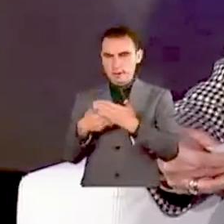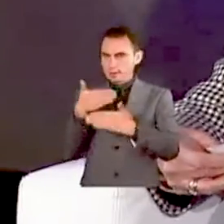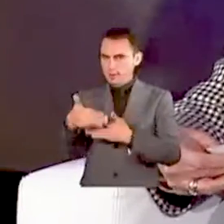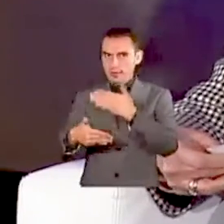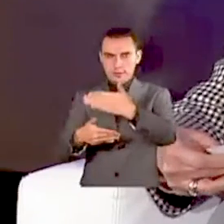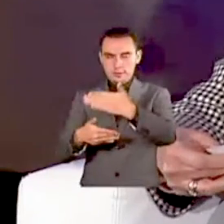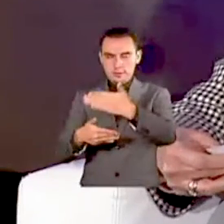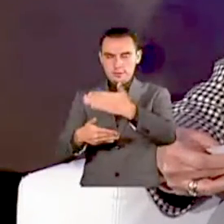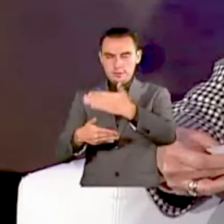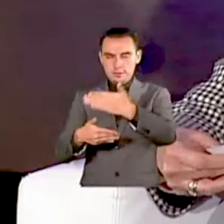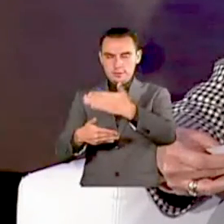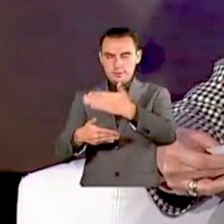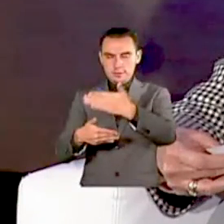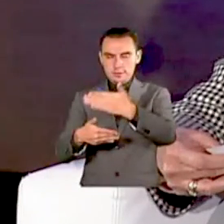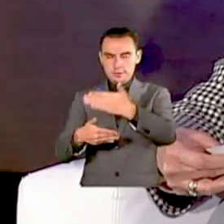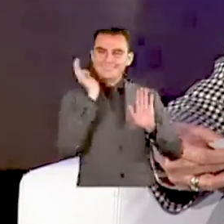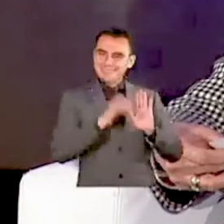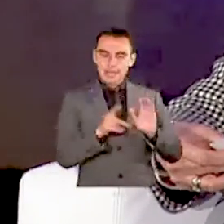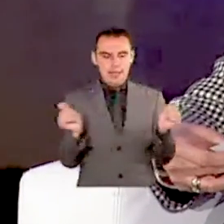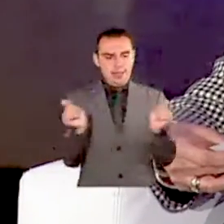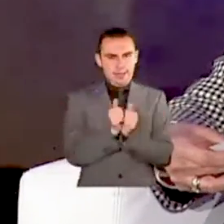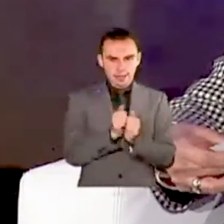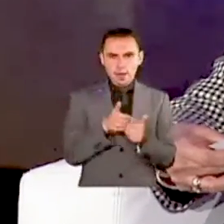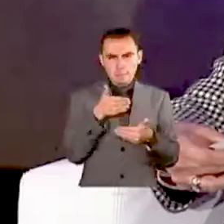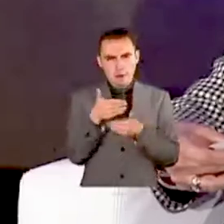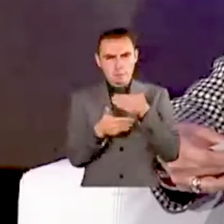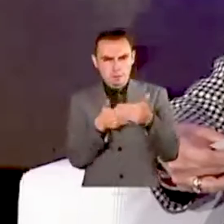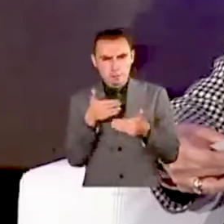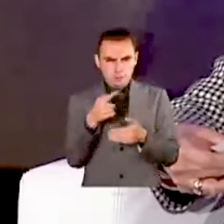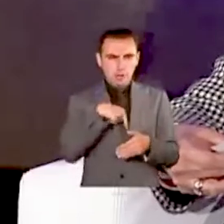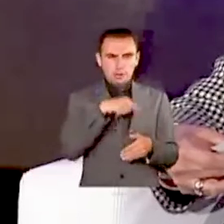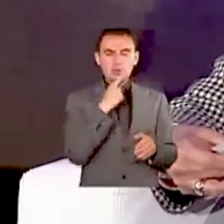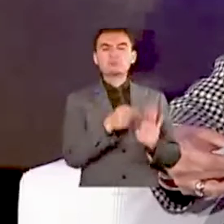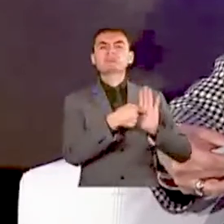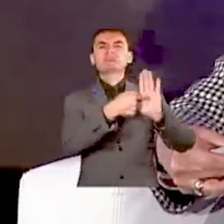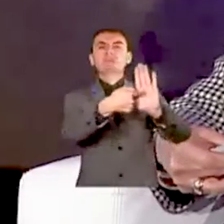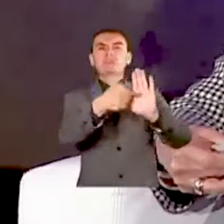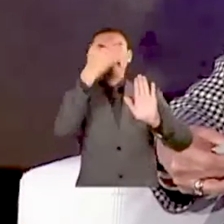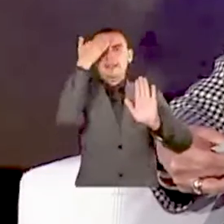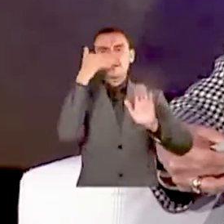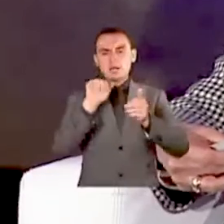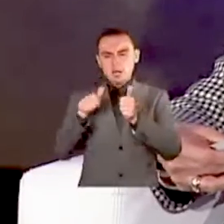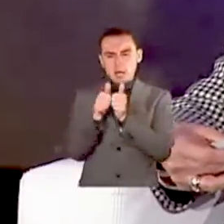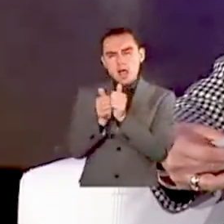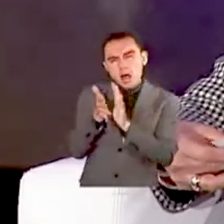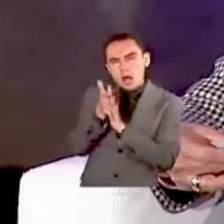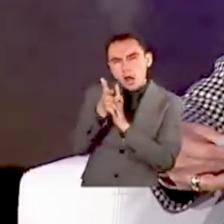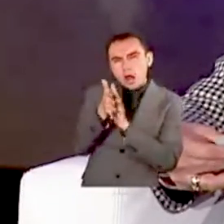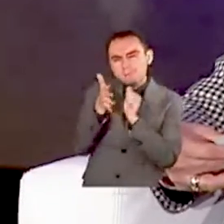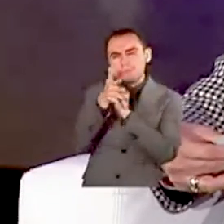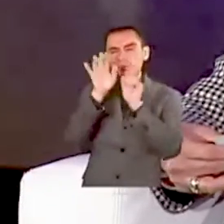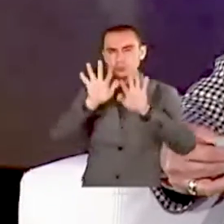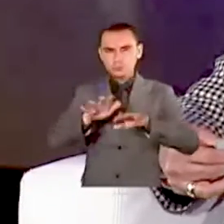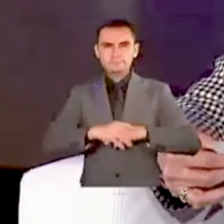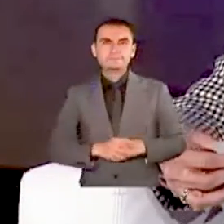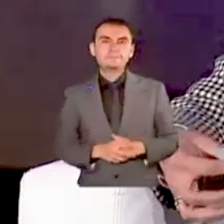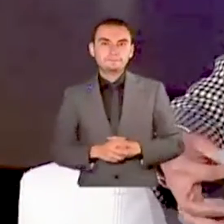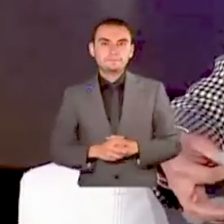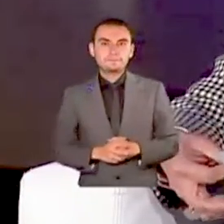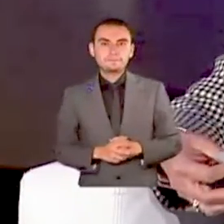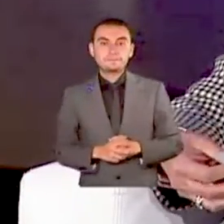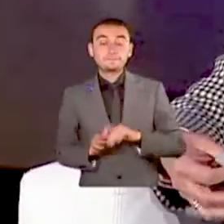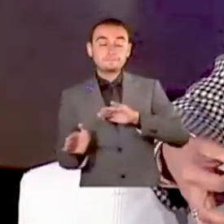la Corte Constitucional, esfuerzos y presentamos los informes de seguimiento a esta tutela.